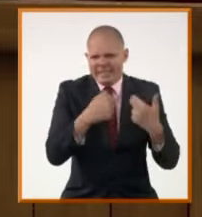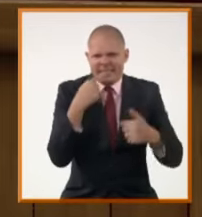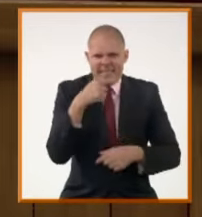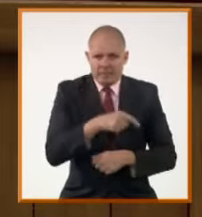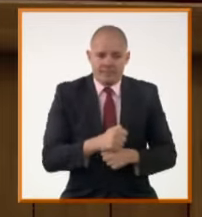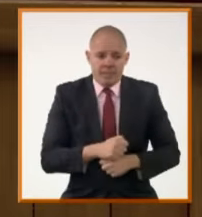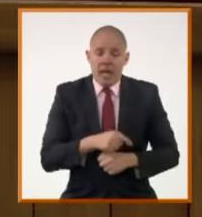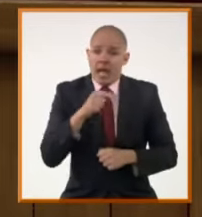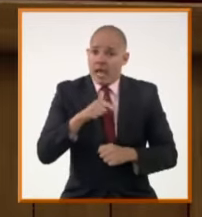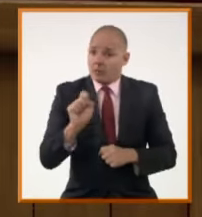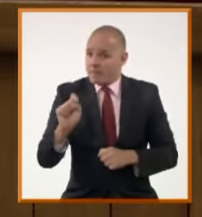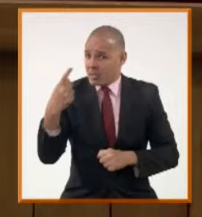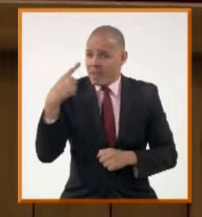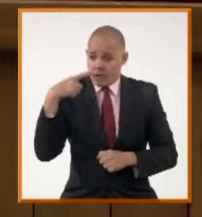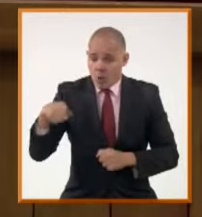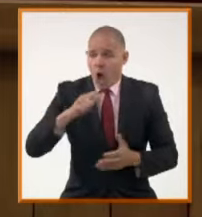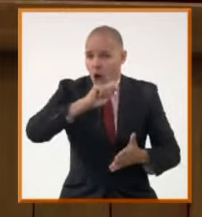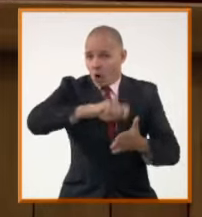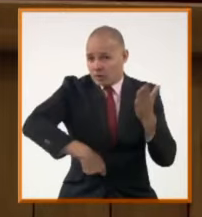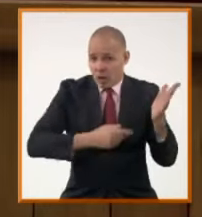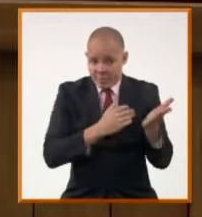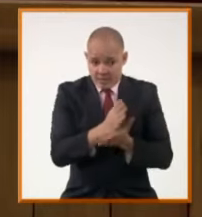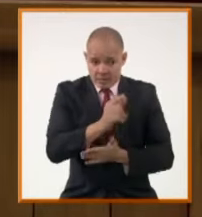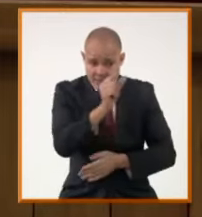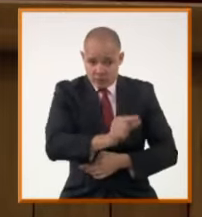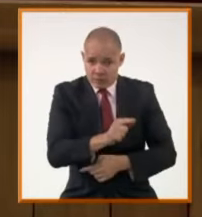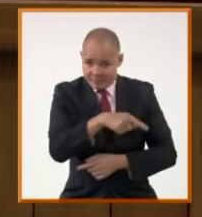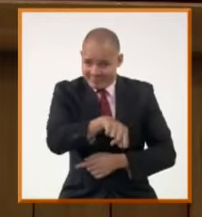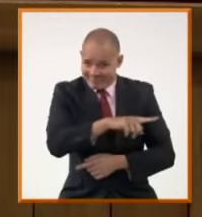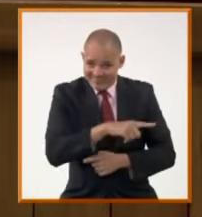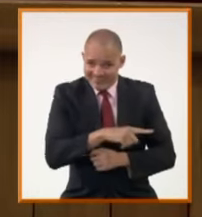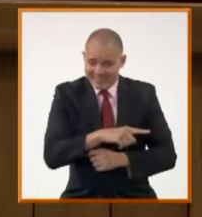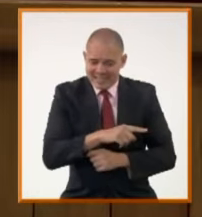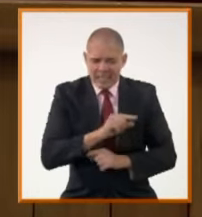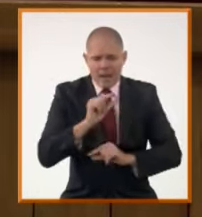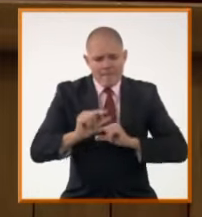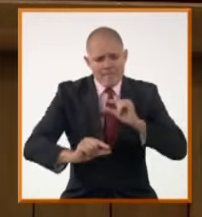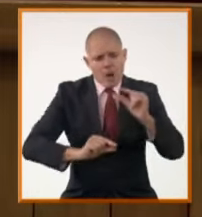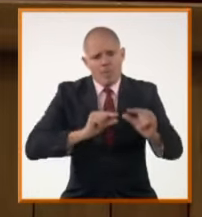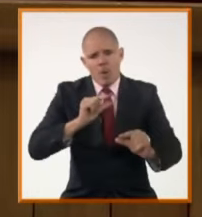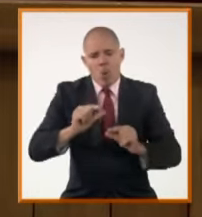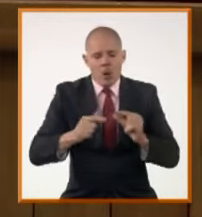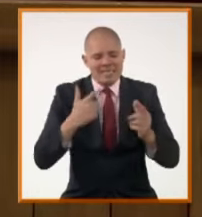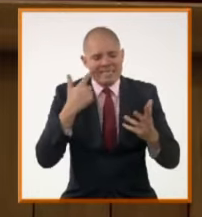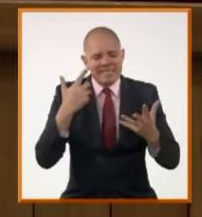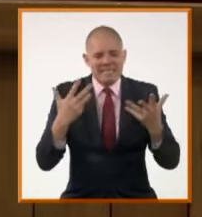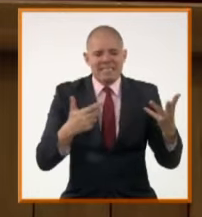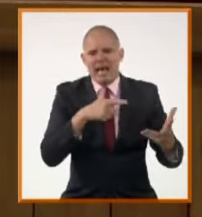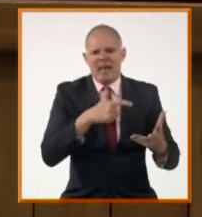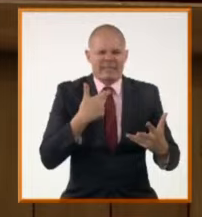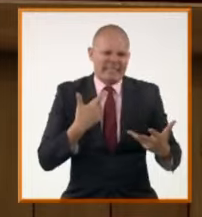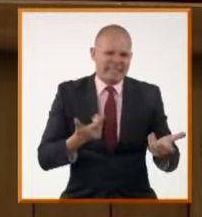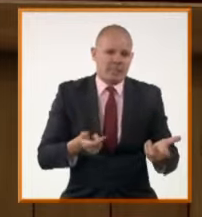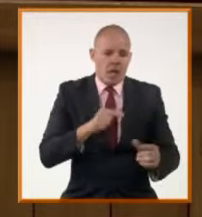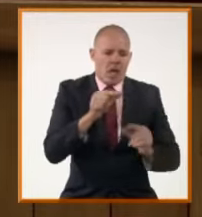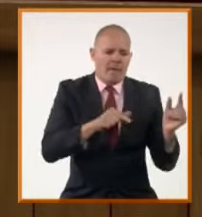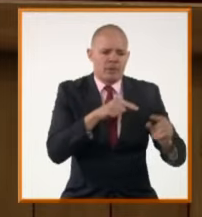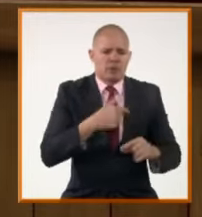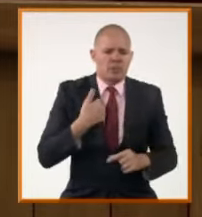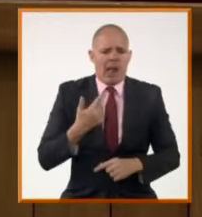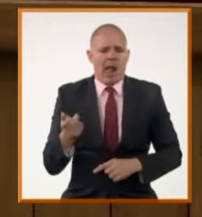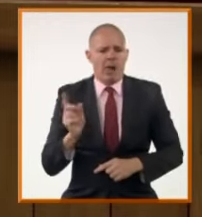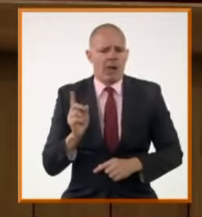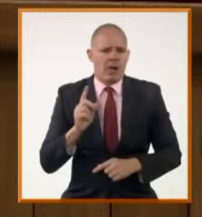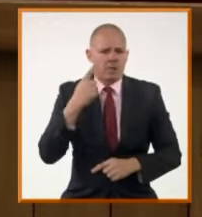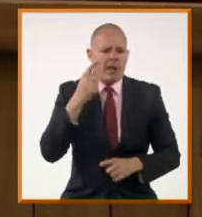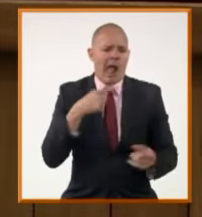productor, con la persona que produce, pero se ha ido reorientando porque se desentendían los diferentes tipos de cooperativas